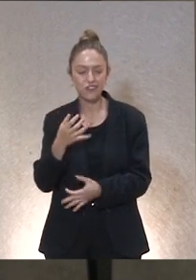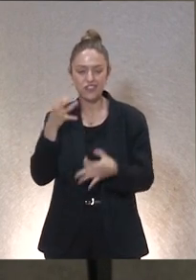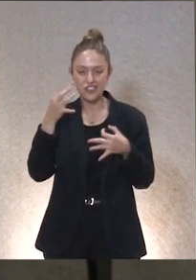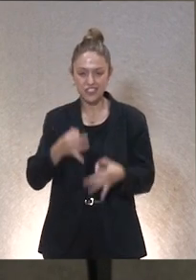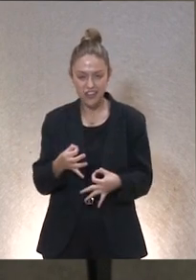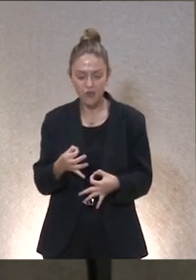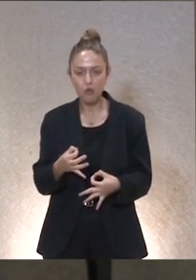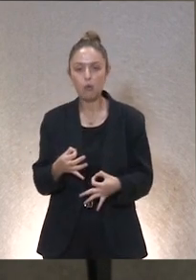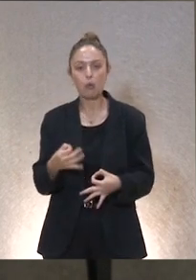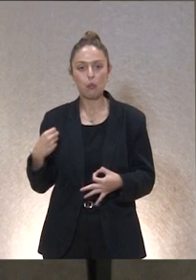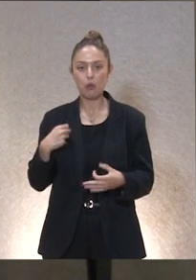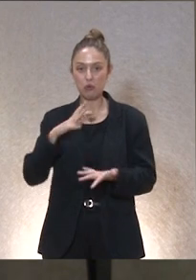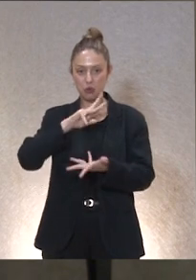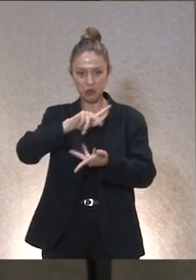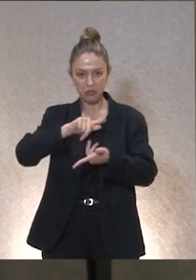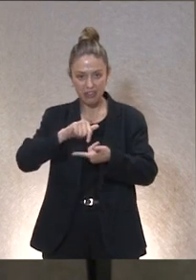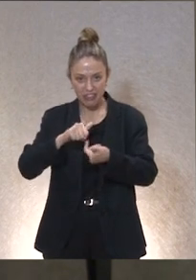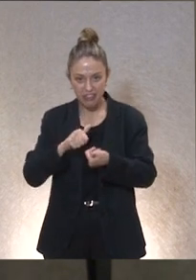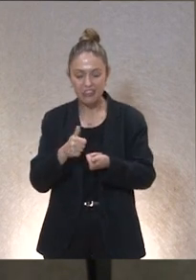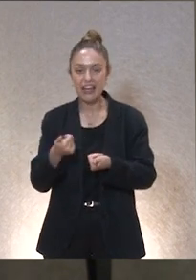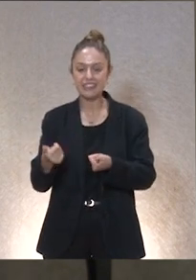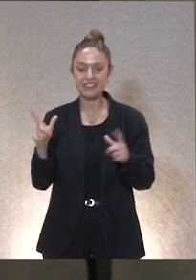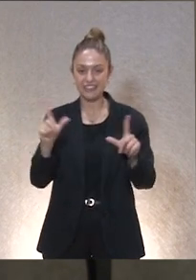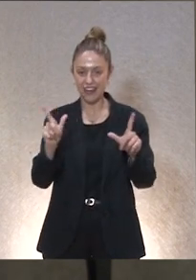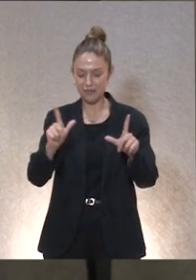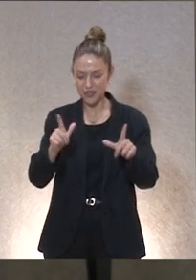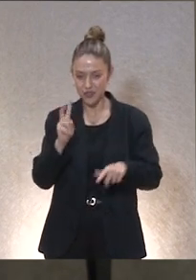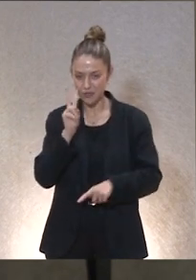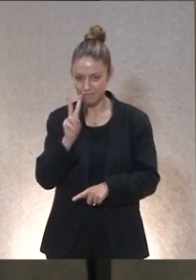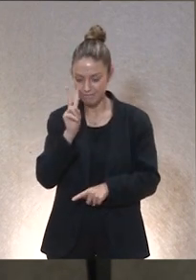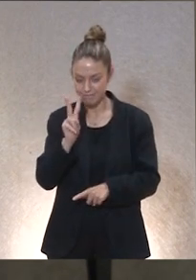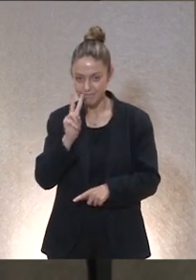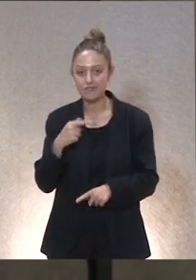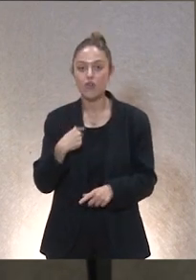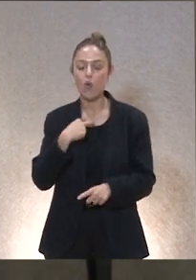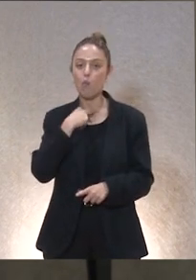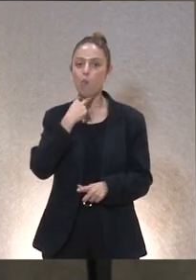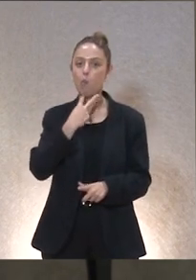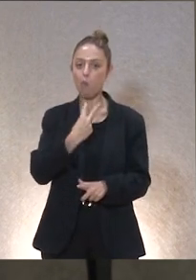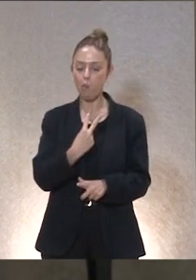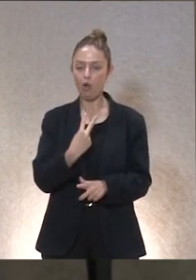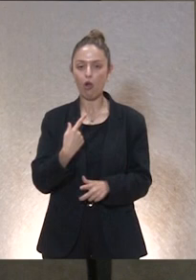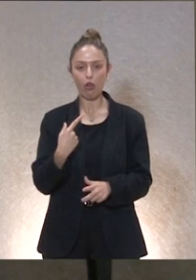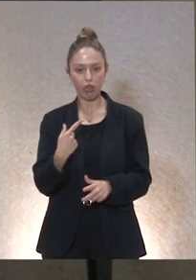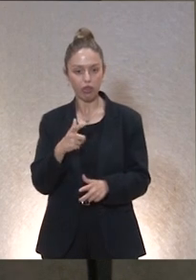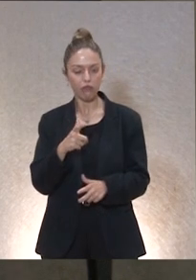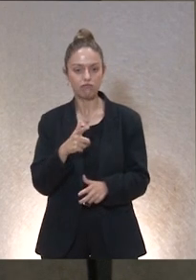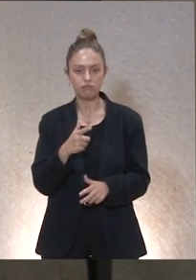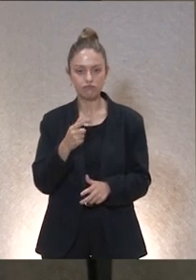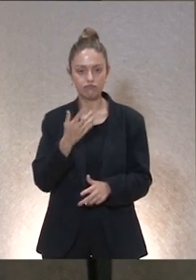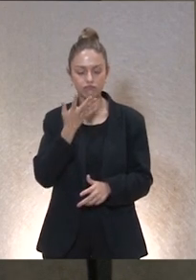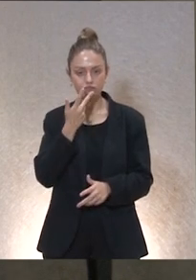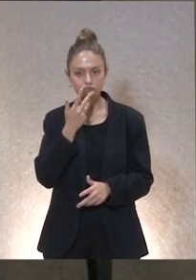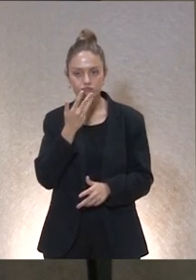ya presentando telediarios en televisión Fernando es también una voz reconocida y prestigiosa dentro de la